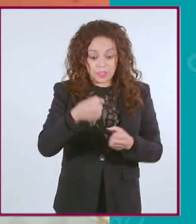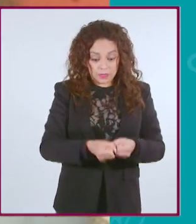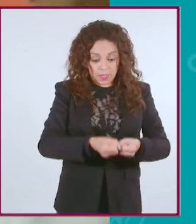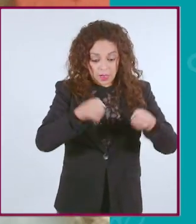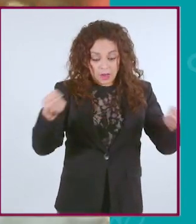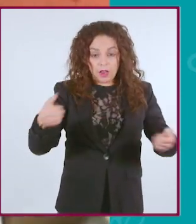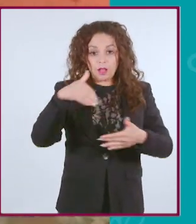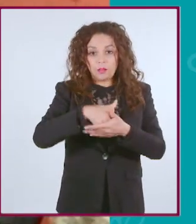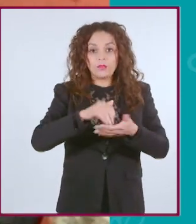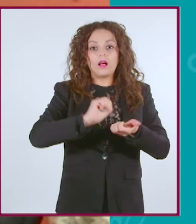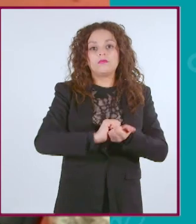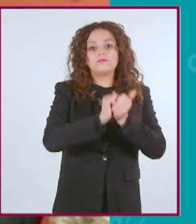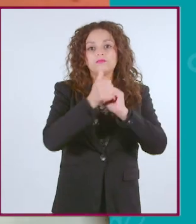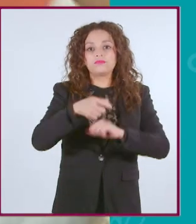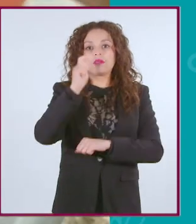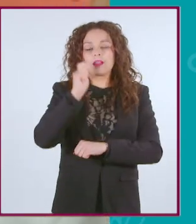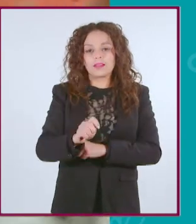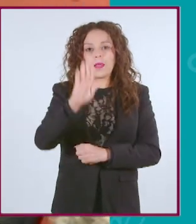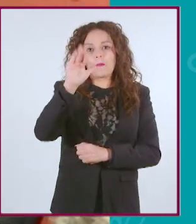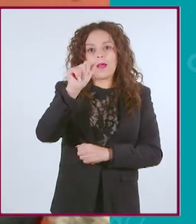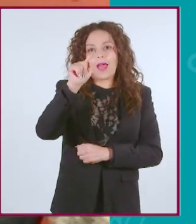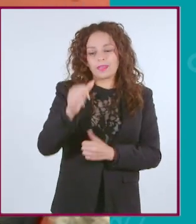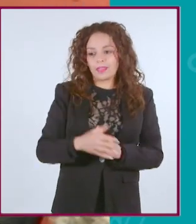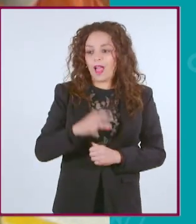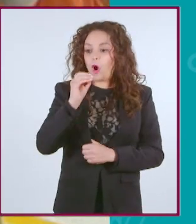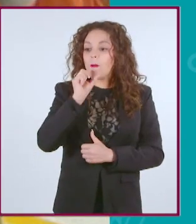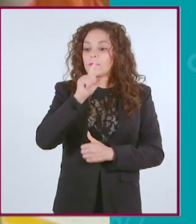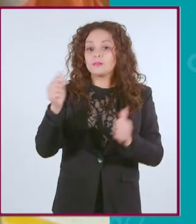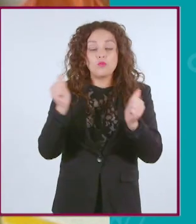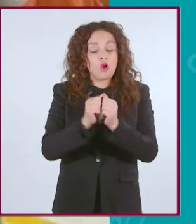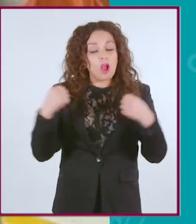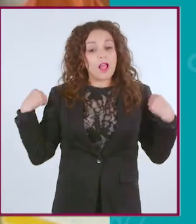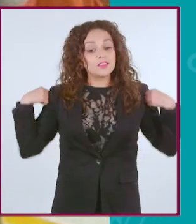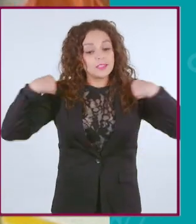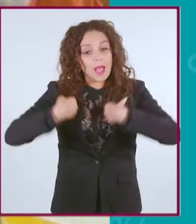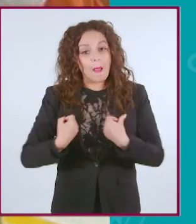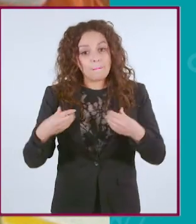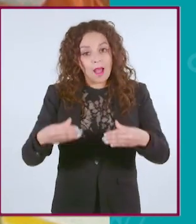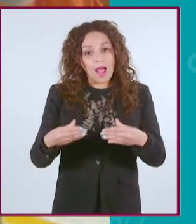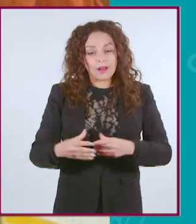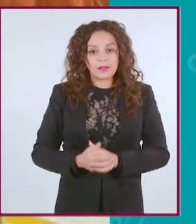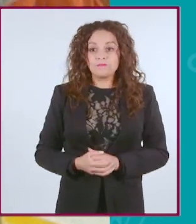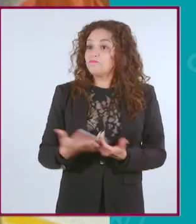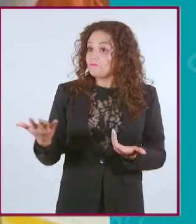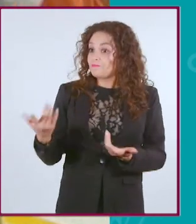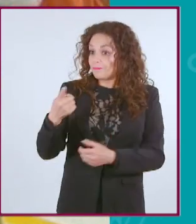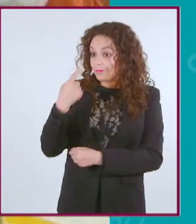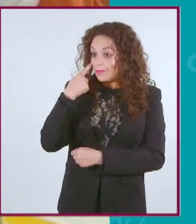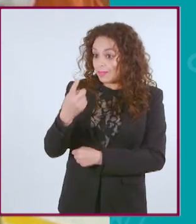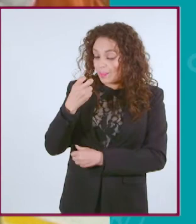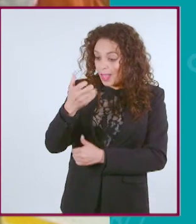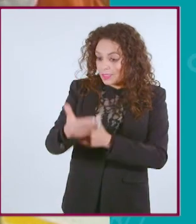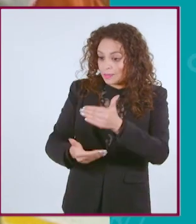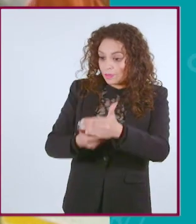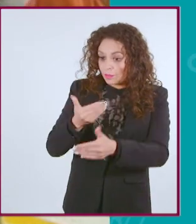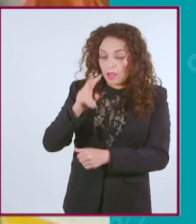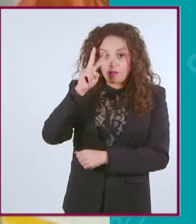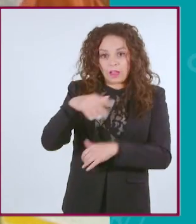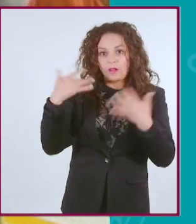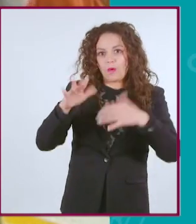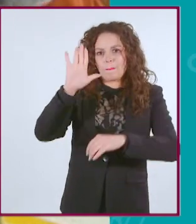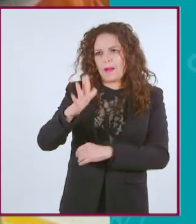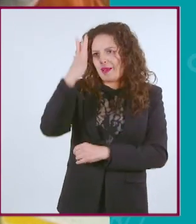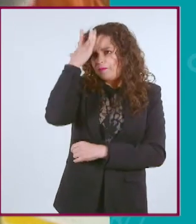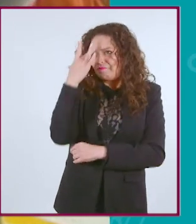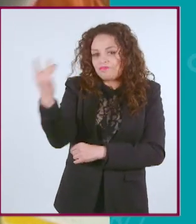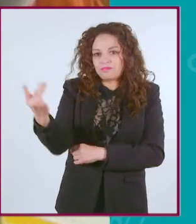bolsa y la transforman en una bata, o lo mismo con una chamarra. Bueno, pues ustedes ya vieron todo este proceso que realmente es mágico y creo